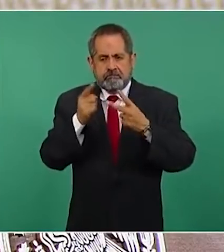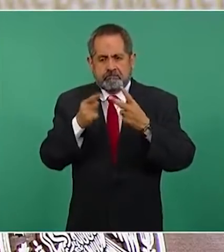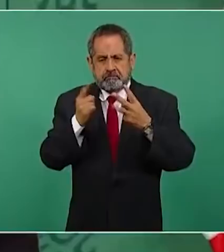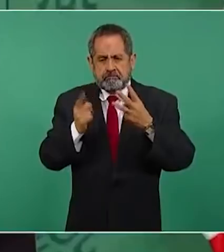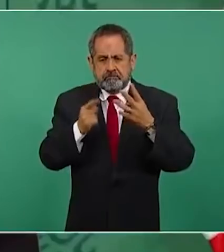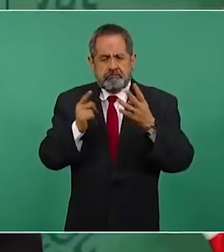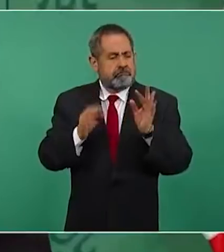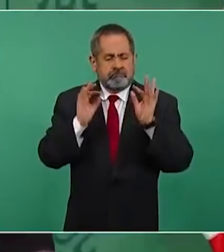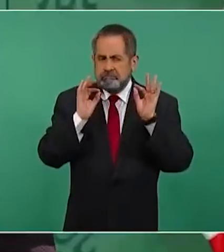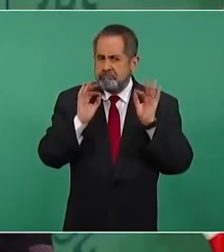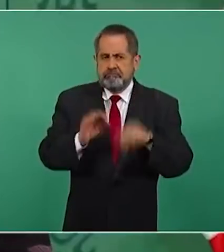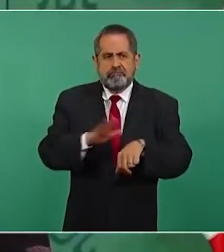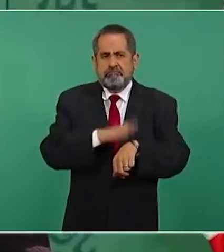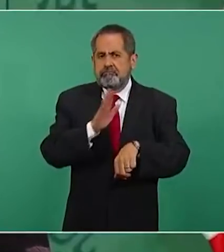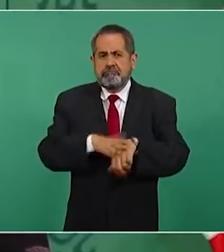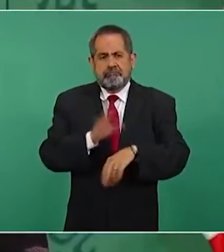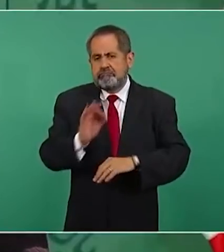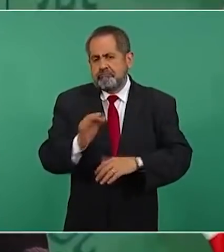también